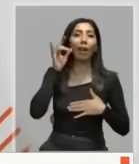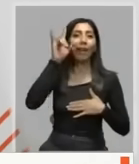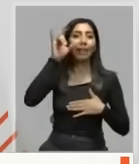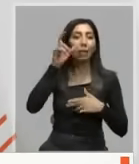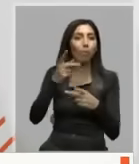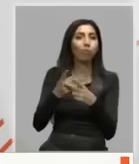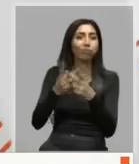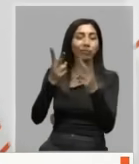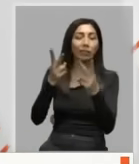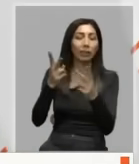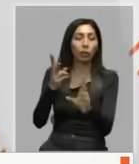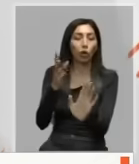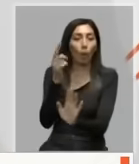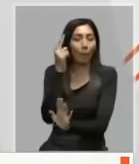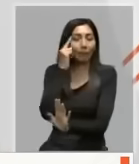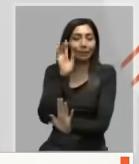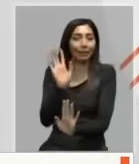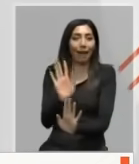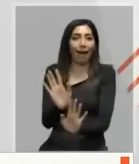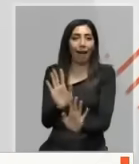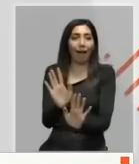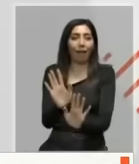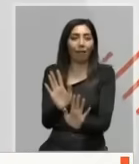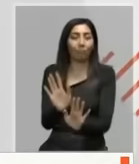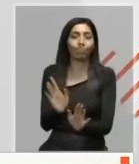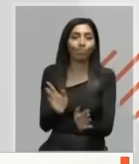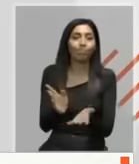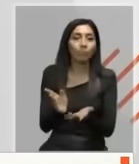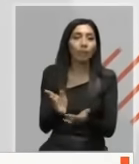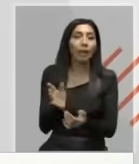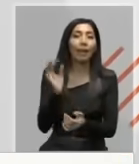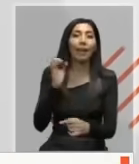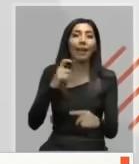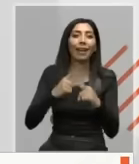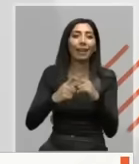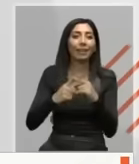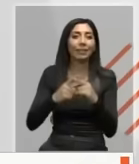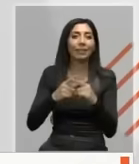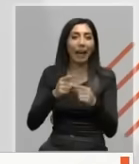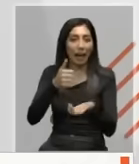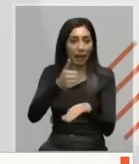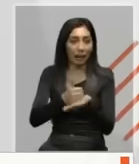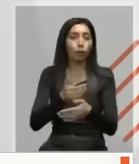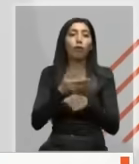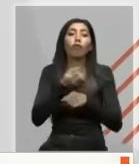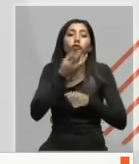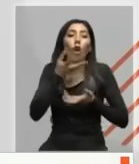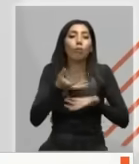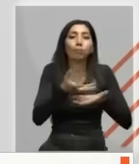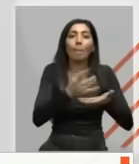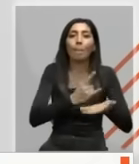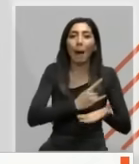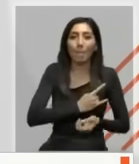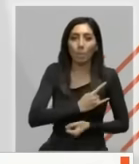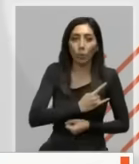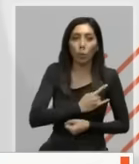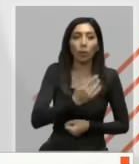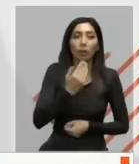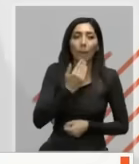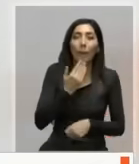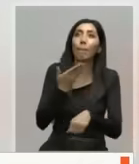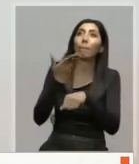ni en sus peores pesadillas, la ex autoridad dejó flores en el templo votivo de Maipú y previo a la audiencia incluso se encomendó a